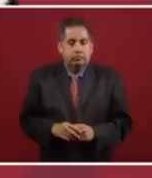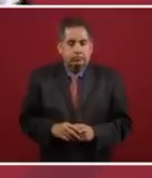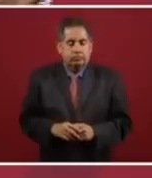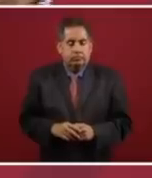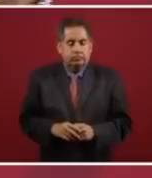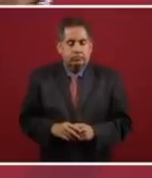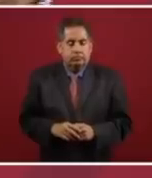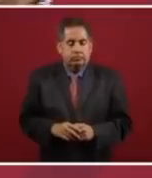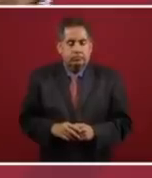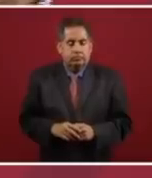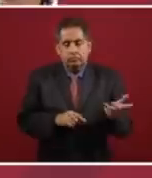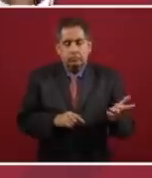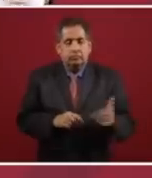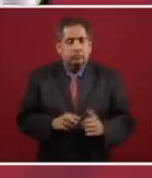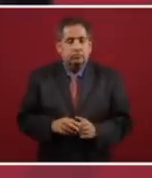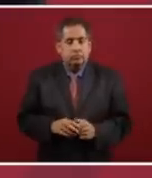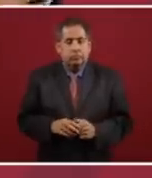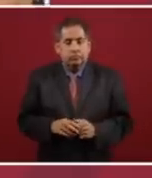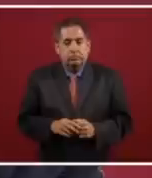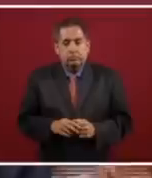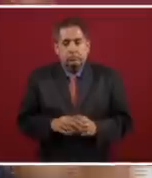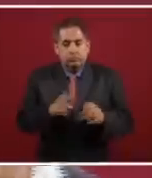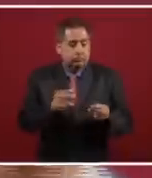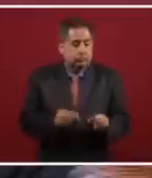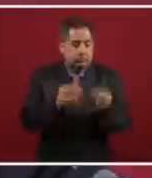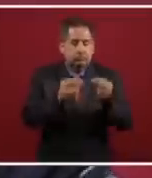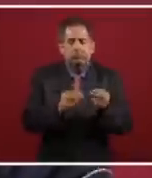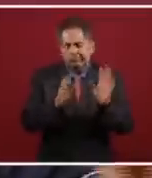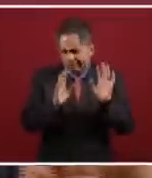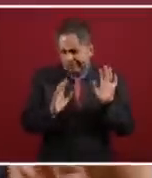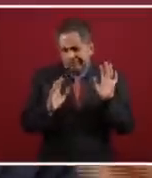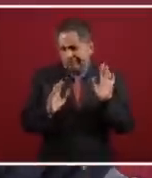Que se hagan negocios, pero